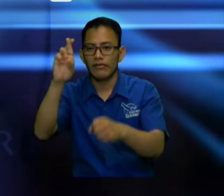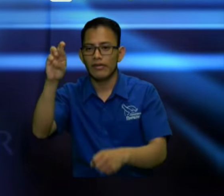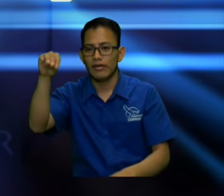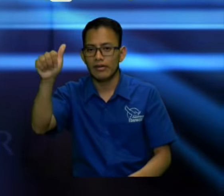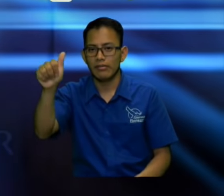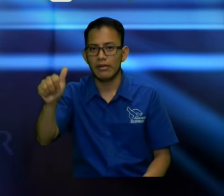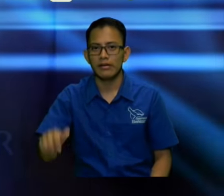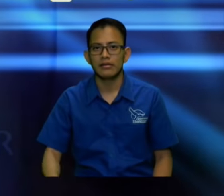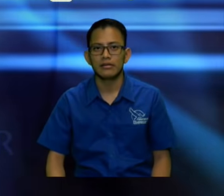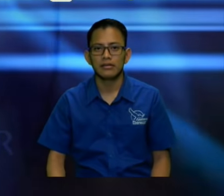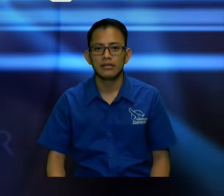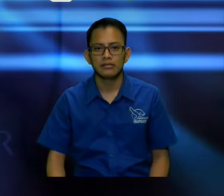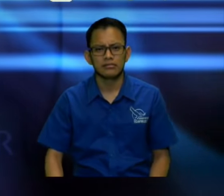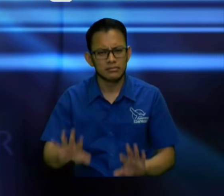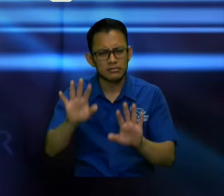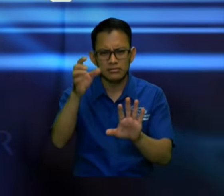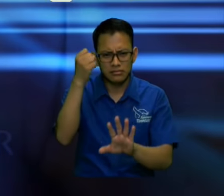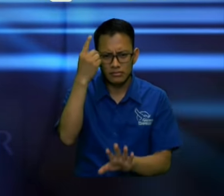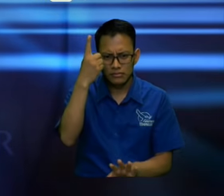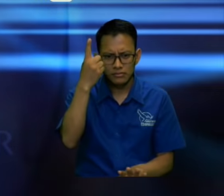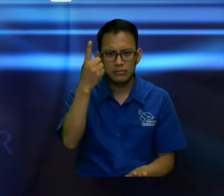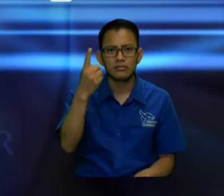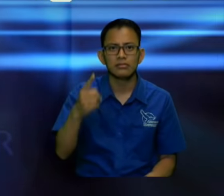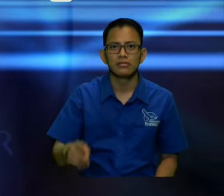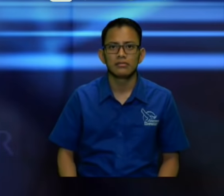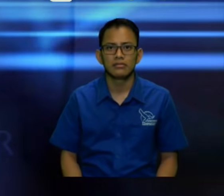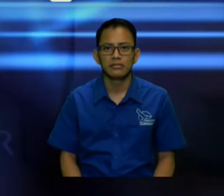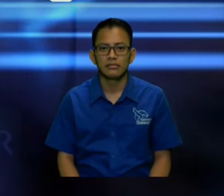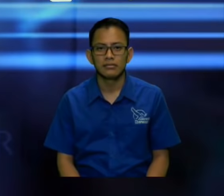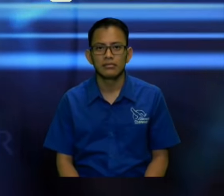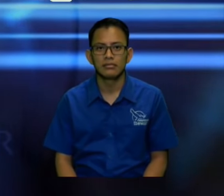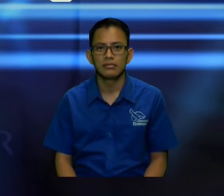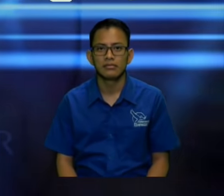Transformación es de donde, sí, tienen razón, trans, pero aquí está, ¿verdad?